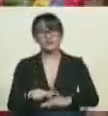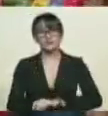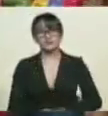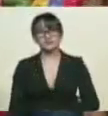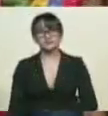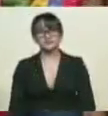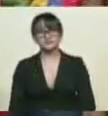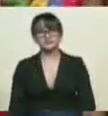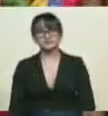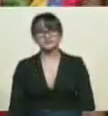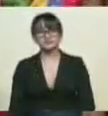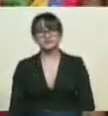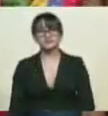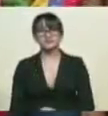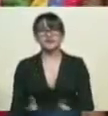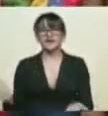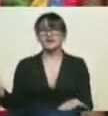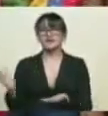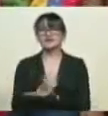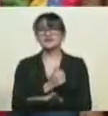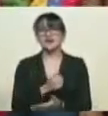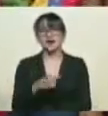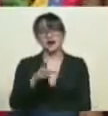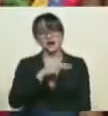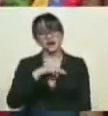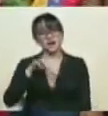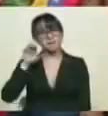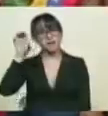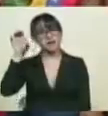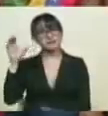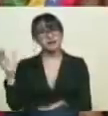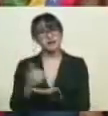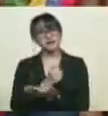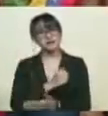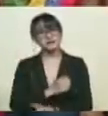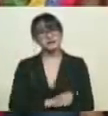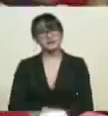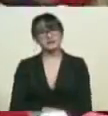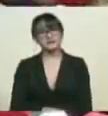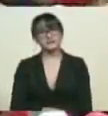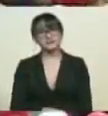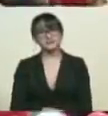Él habló que va a eliminar el carné de la patria.